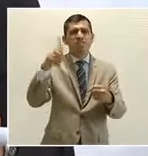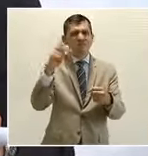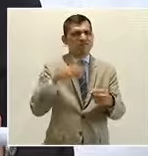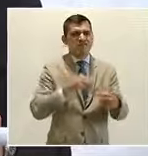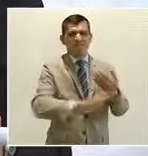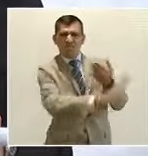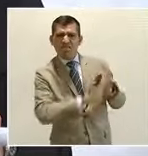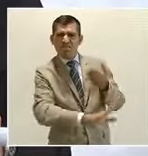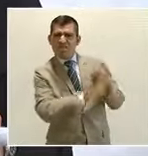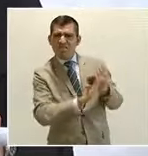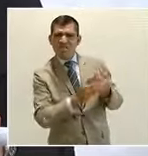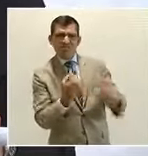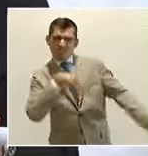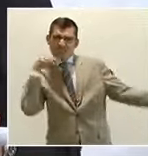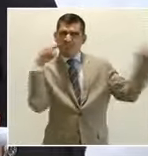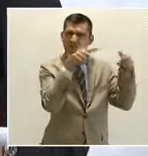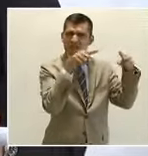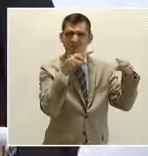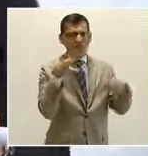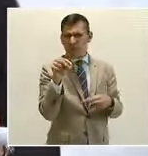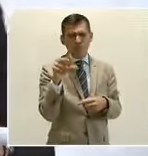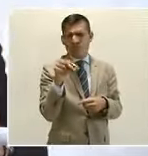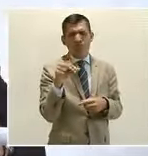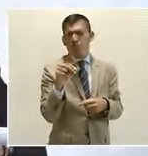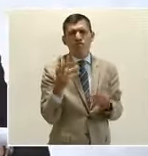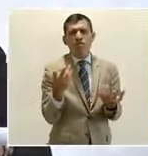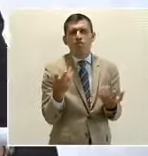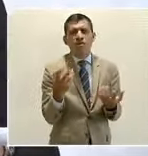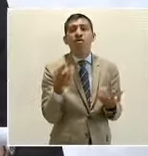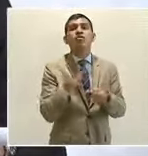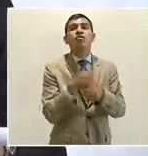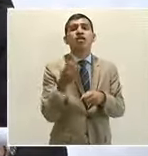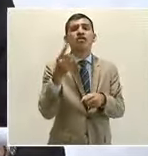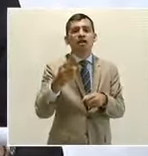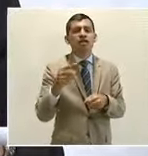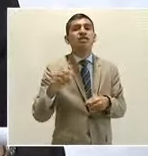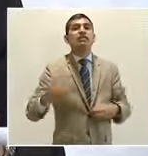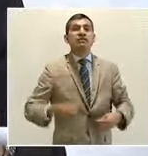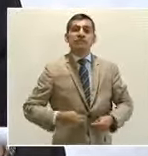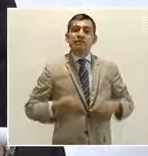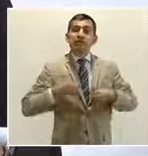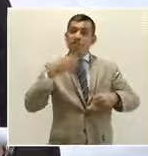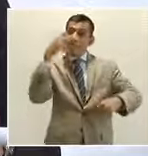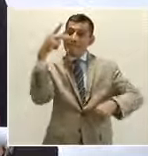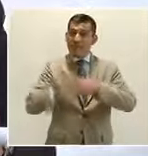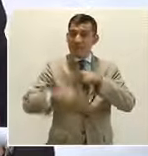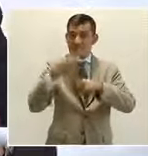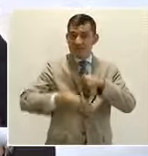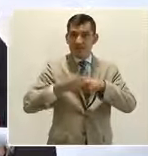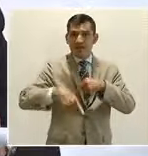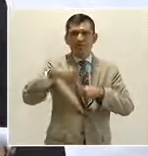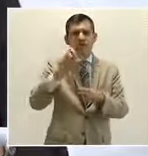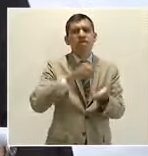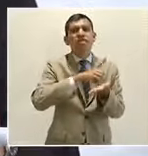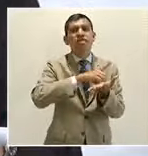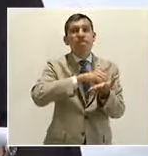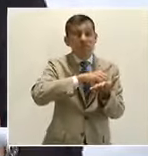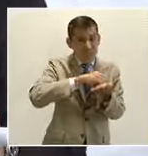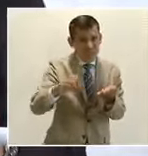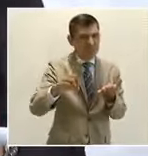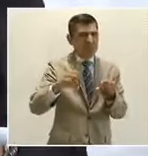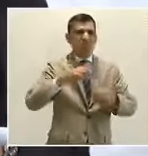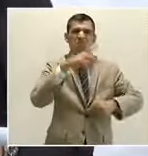porque un dirigente puede poner en riesgo su vida pero no tiene el derecho de poner en riesgo la vida